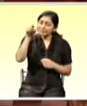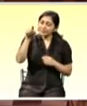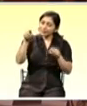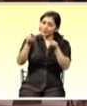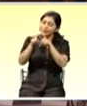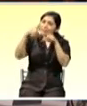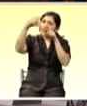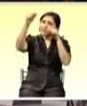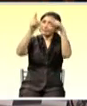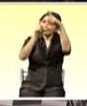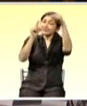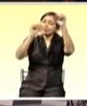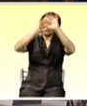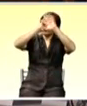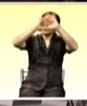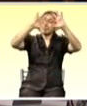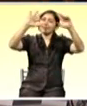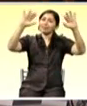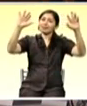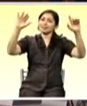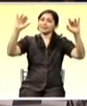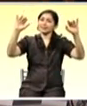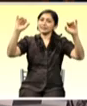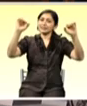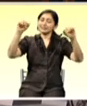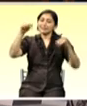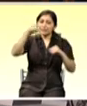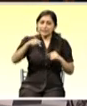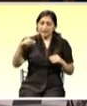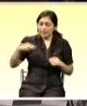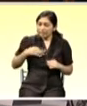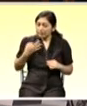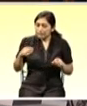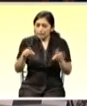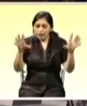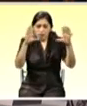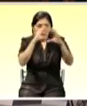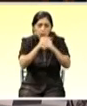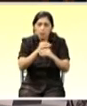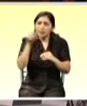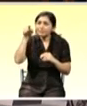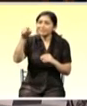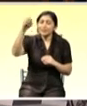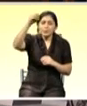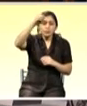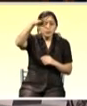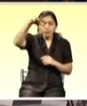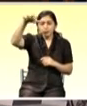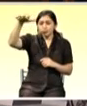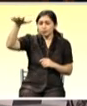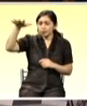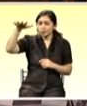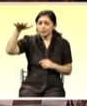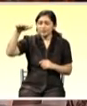estrella resplandeciente que en la oscura noche de esta vida alumbras con tus luces a los